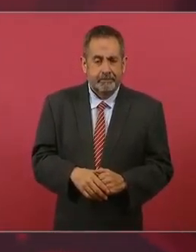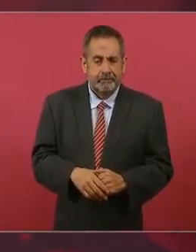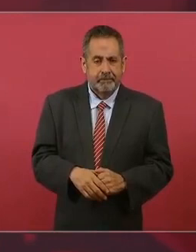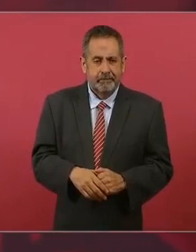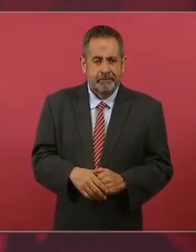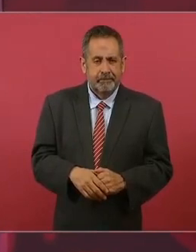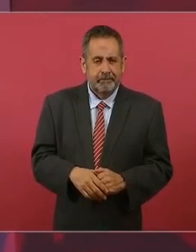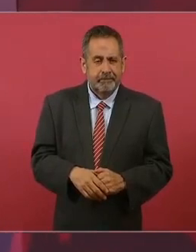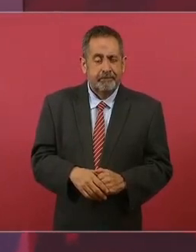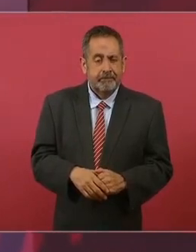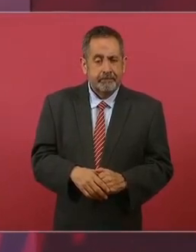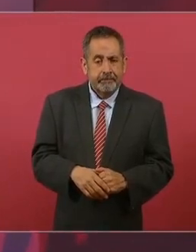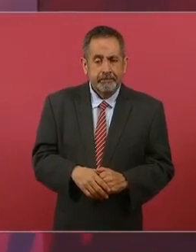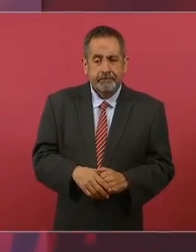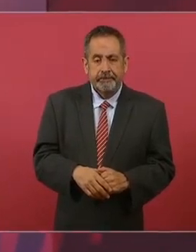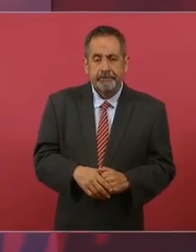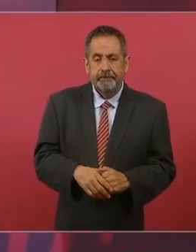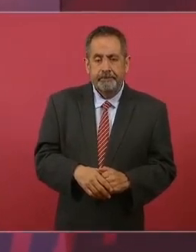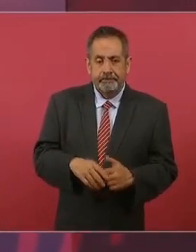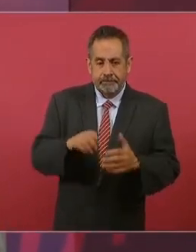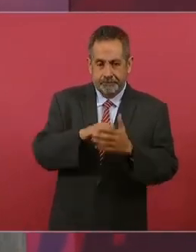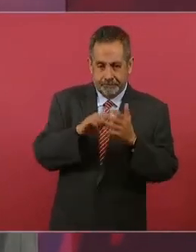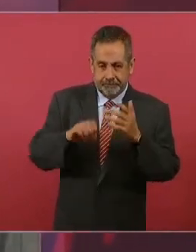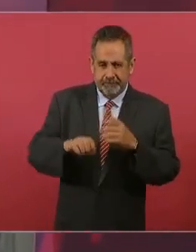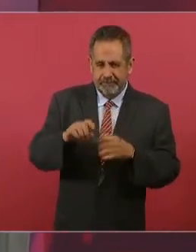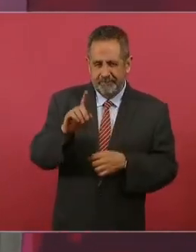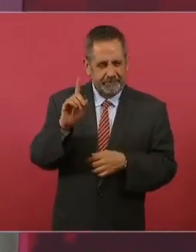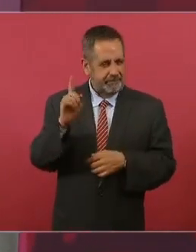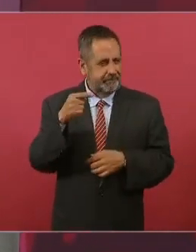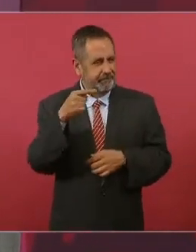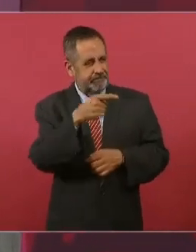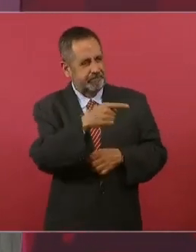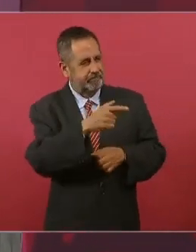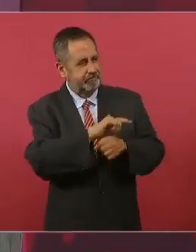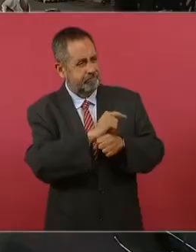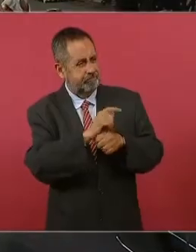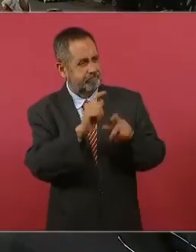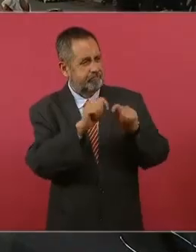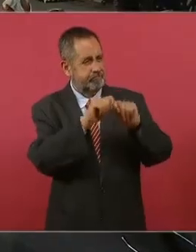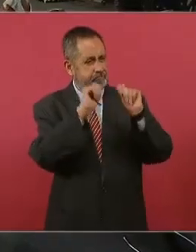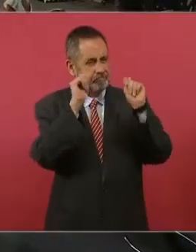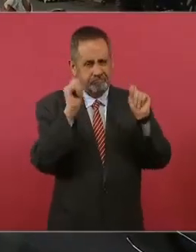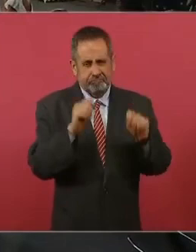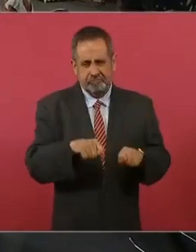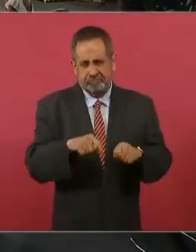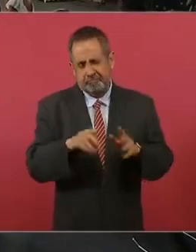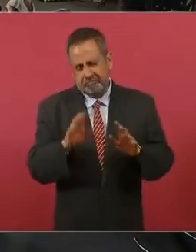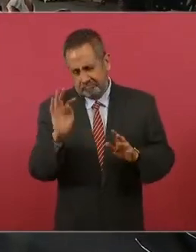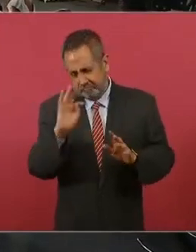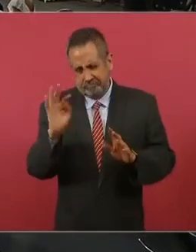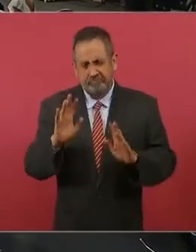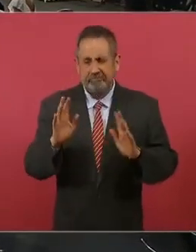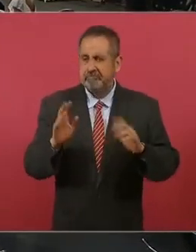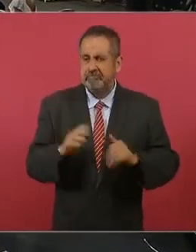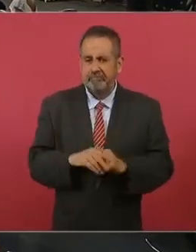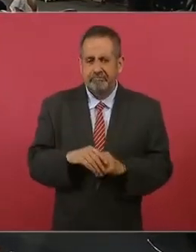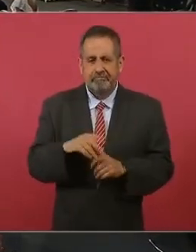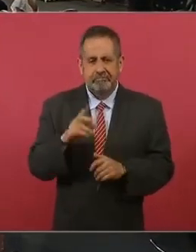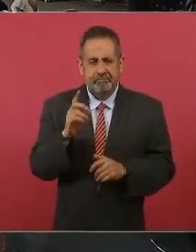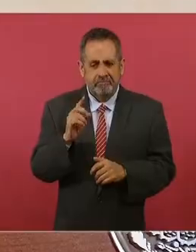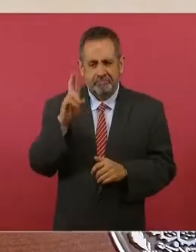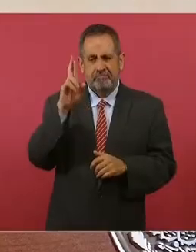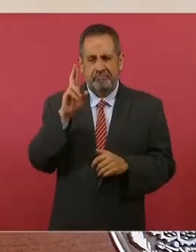uno que se graduó de maestro, obtuvo un título de